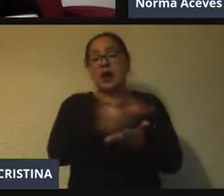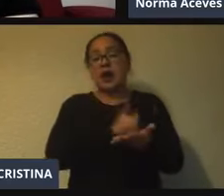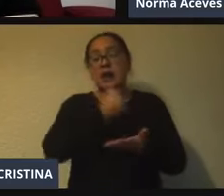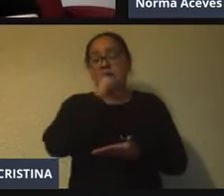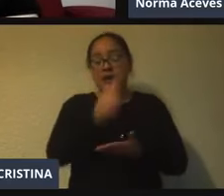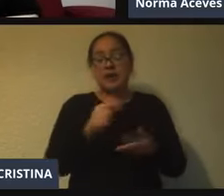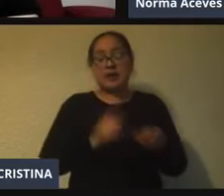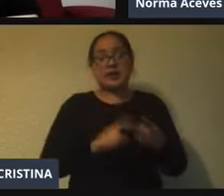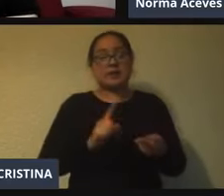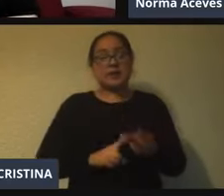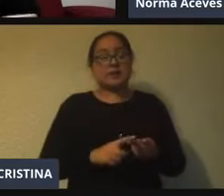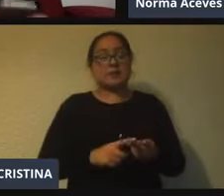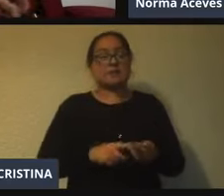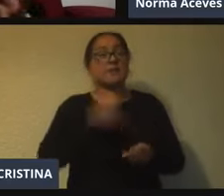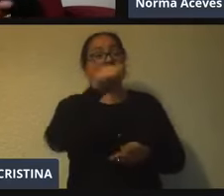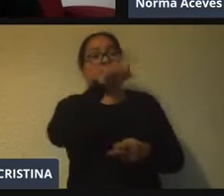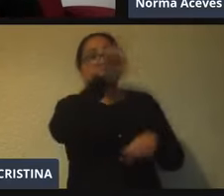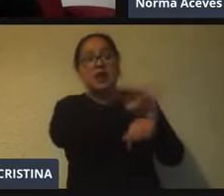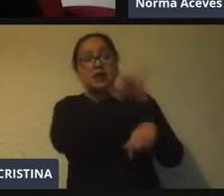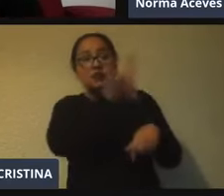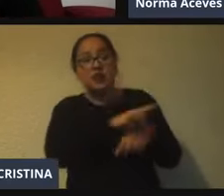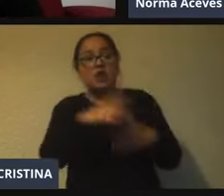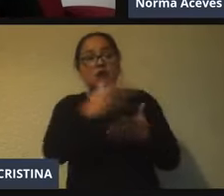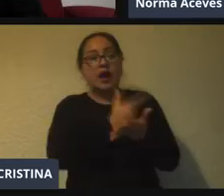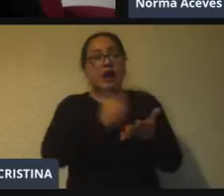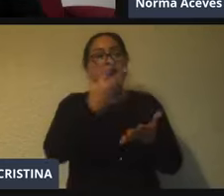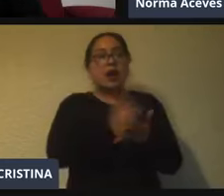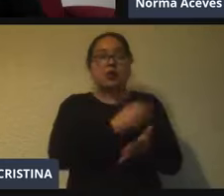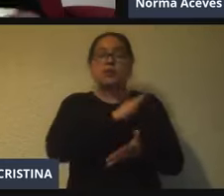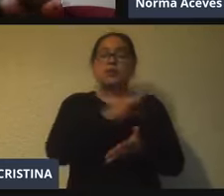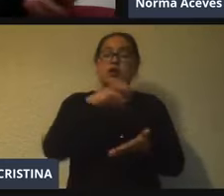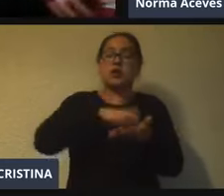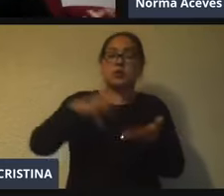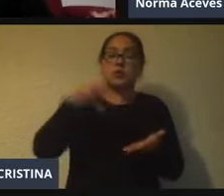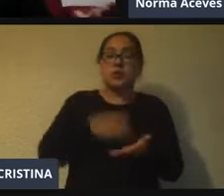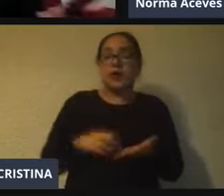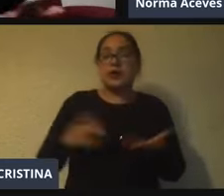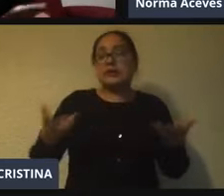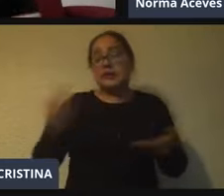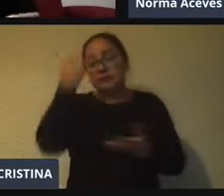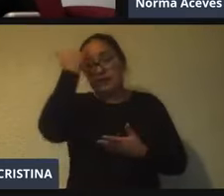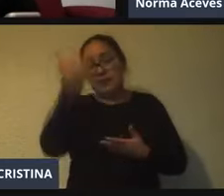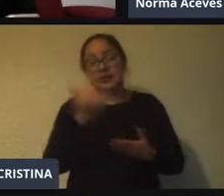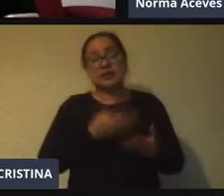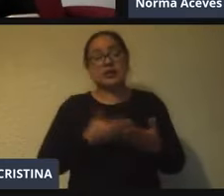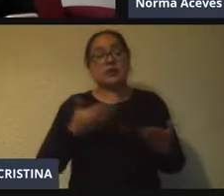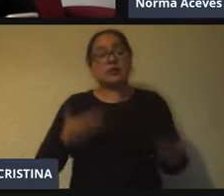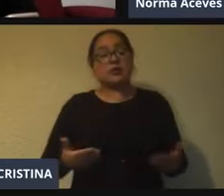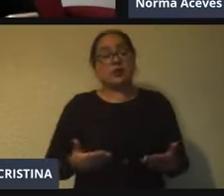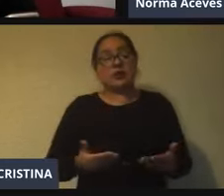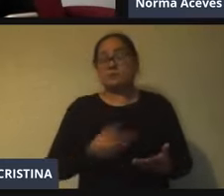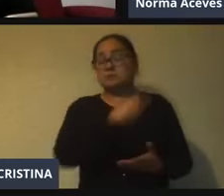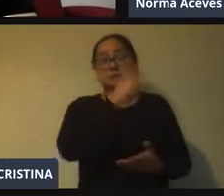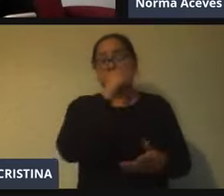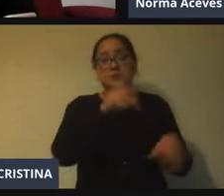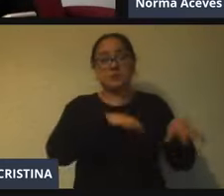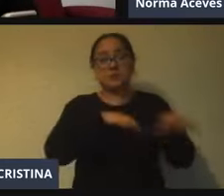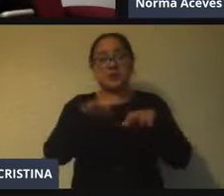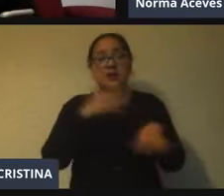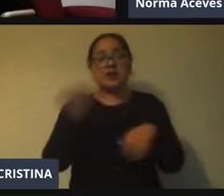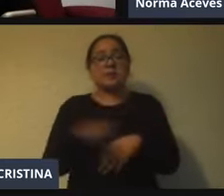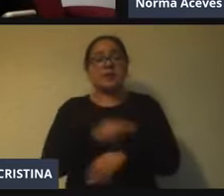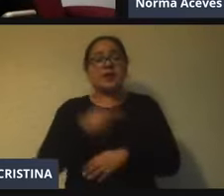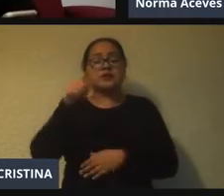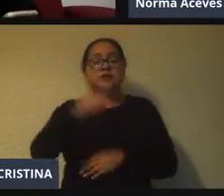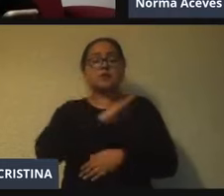vivían del ingreso que era al exterior y que, bueno, hoy sabemos que no es posible. Entonces, preguntan